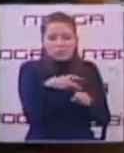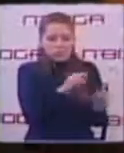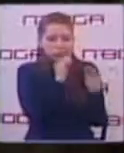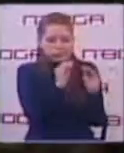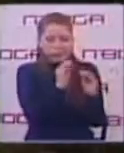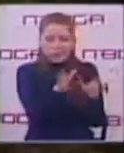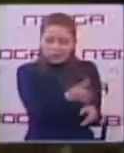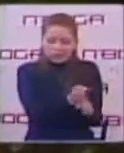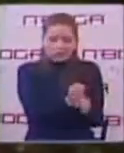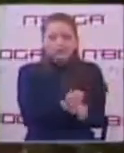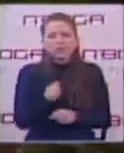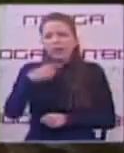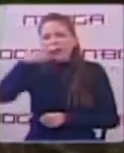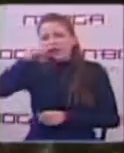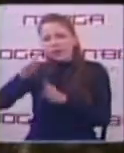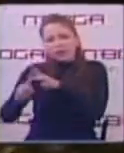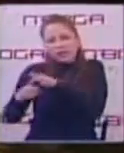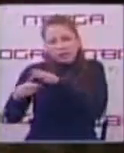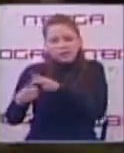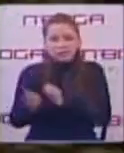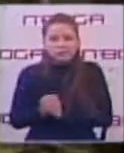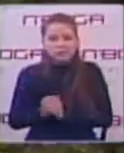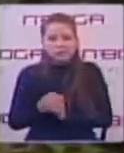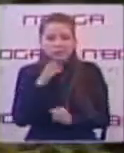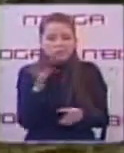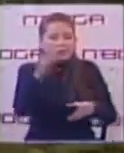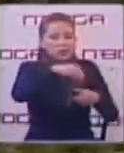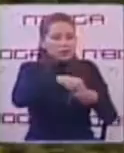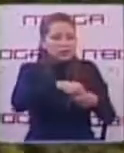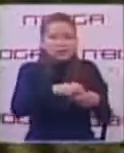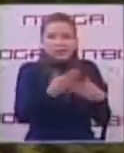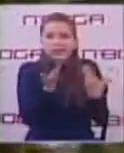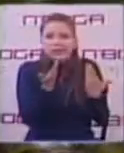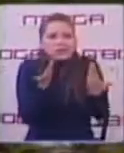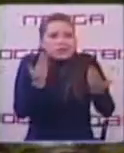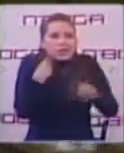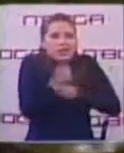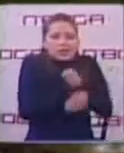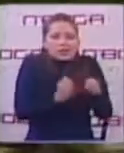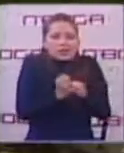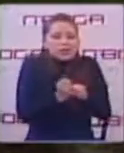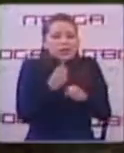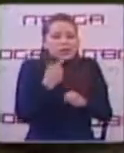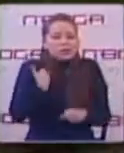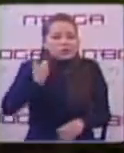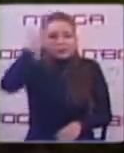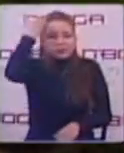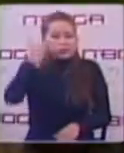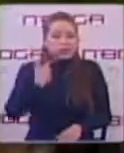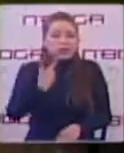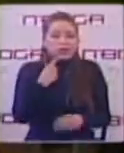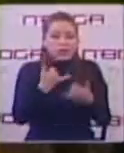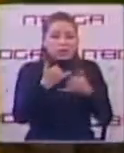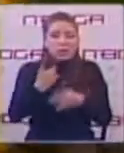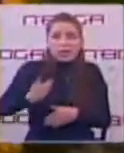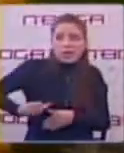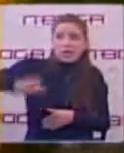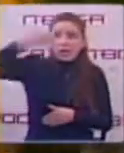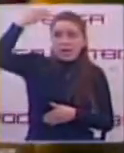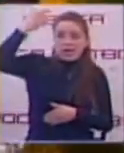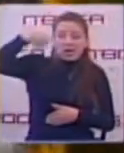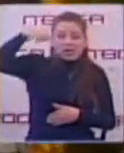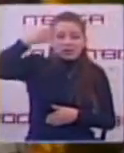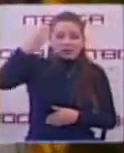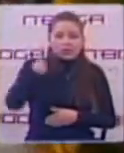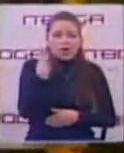caso. ¿Niños desde qué edad? Bueno, la restricción de edad no es tanto, sino la restricción de altura. Para los juegos más grandes, que es el Sky Tower,